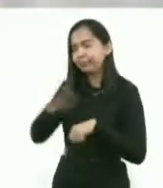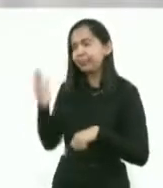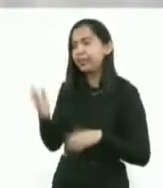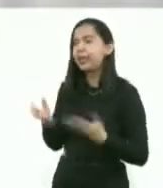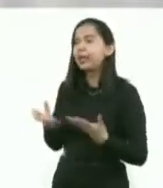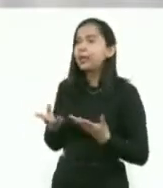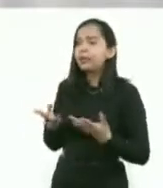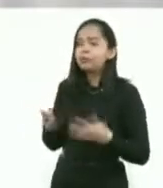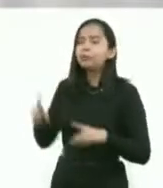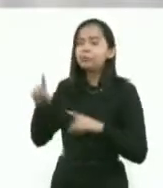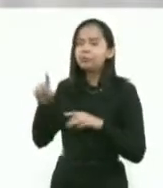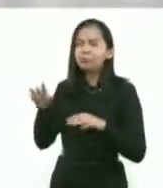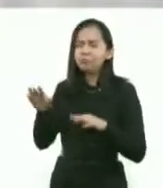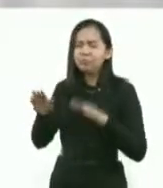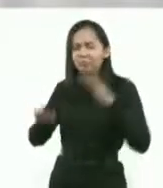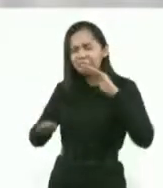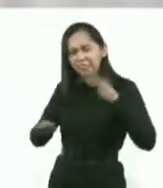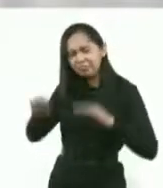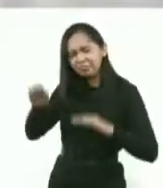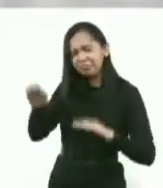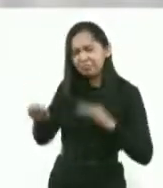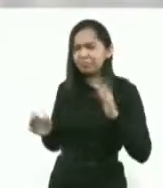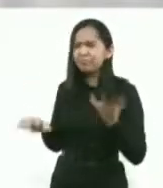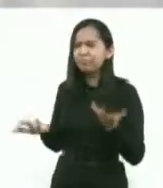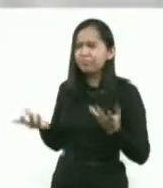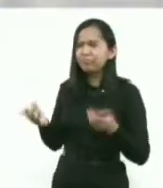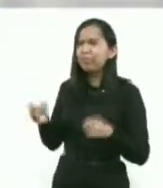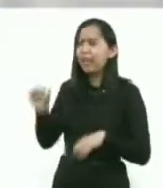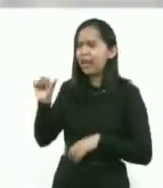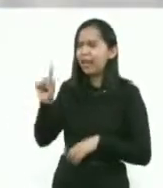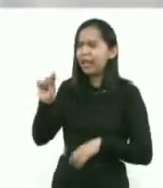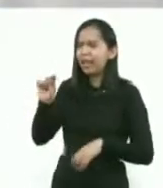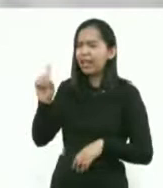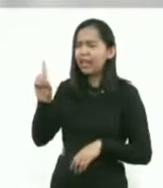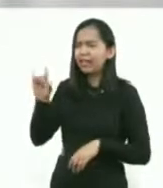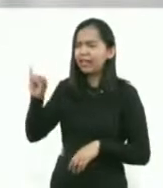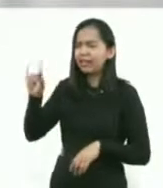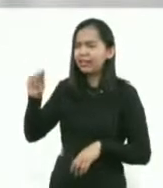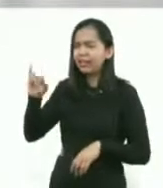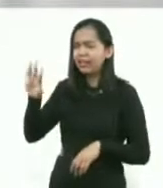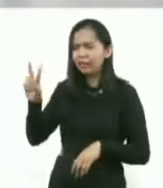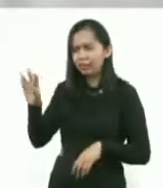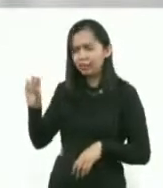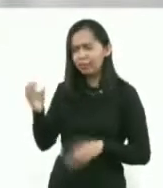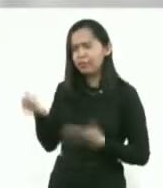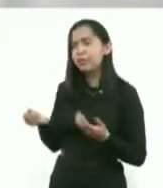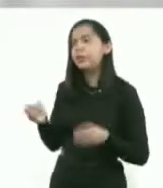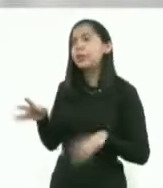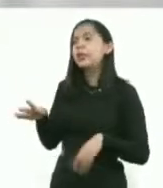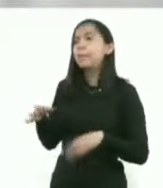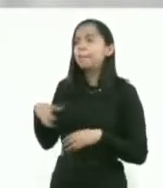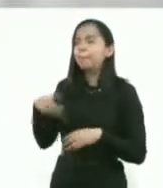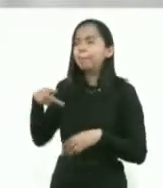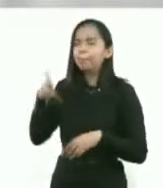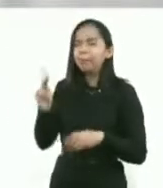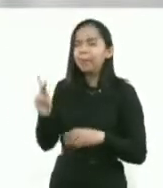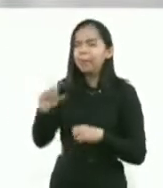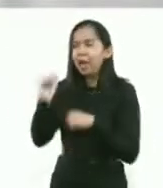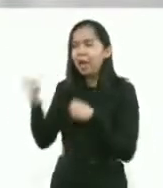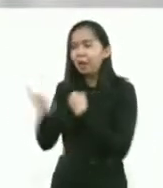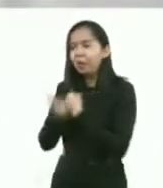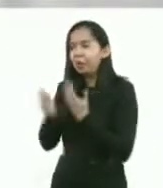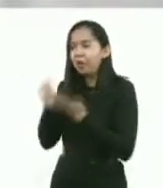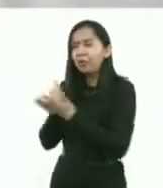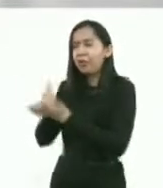diferencias en los aditivos y en consecuencia en el producto final, pero no algo que